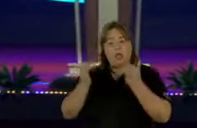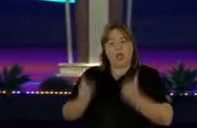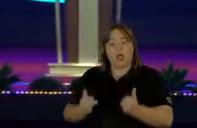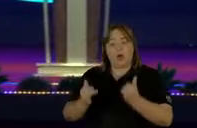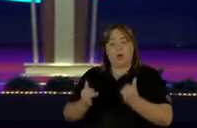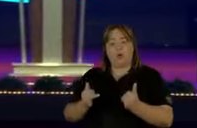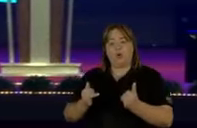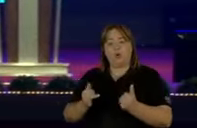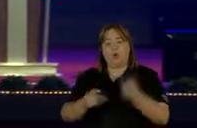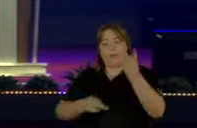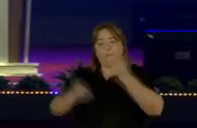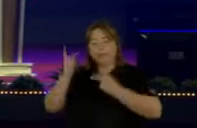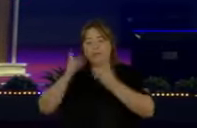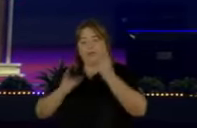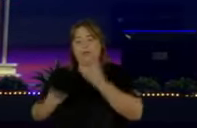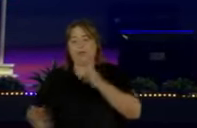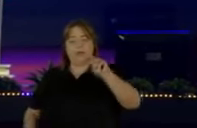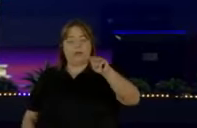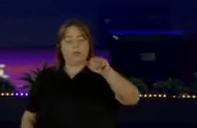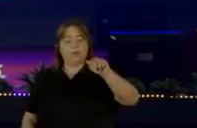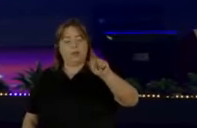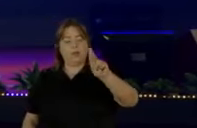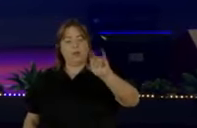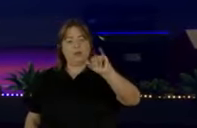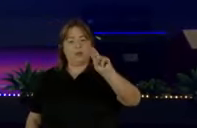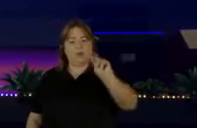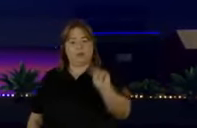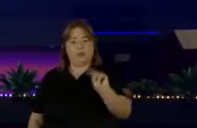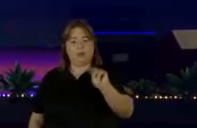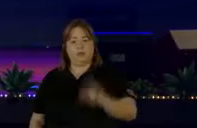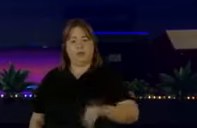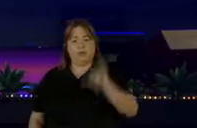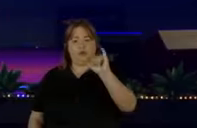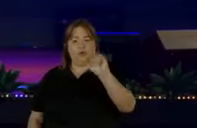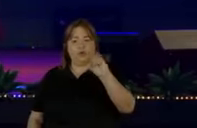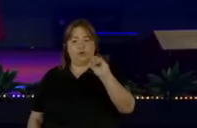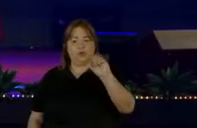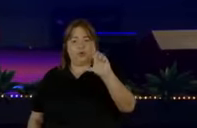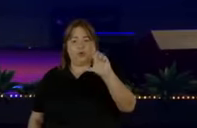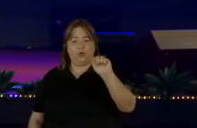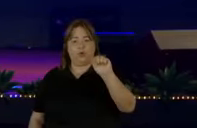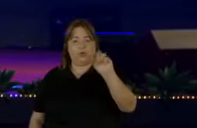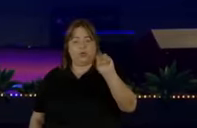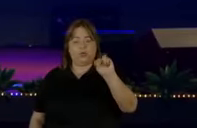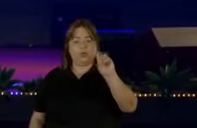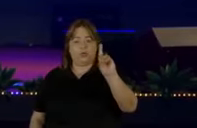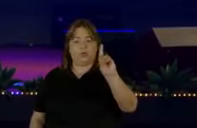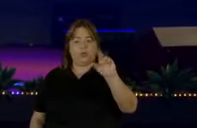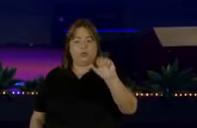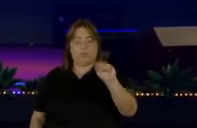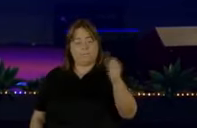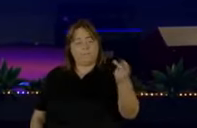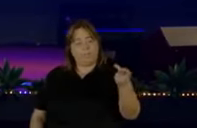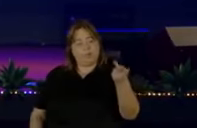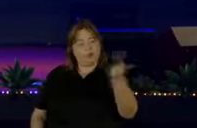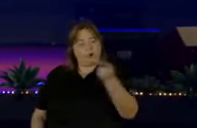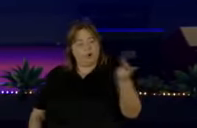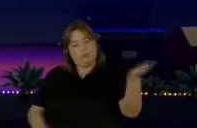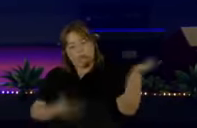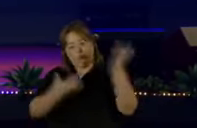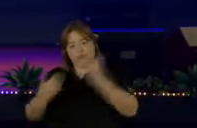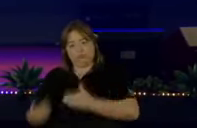Marín y Yolanda, a nuestro ministro. Él es un ministro de la casa también.